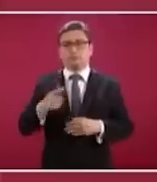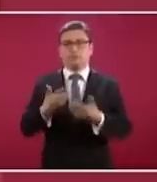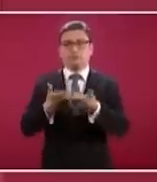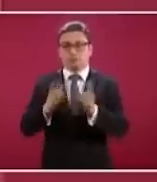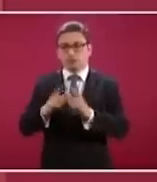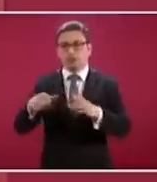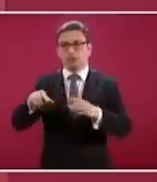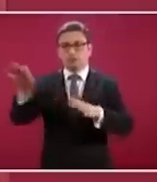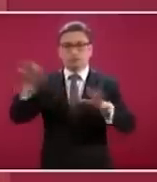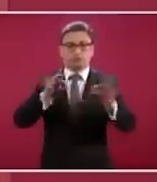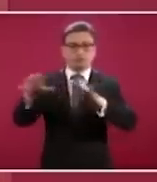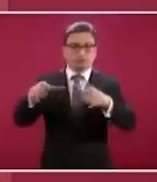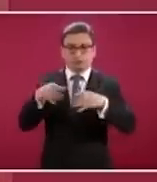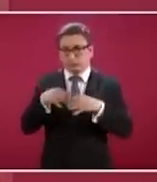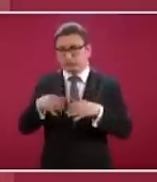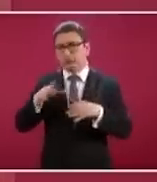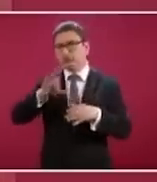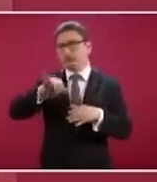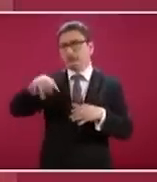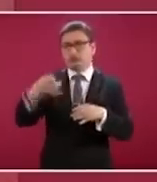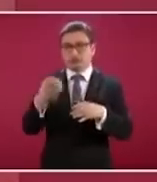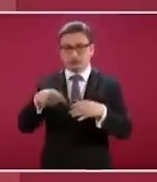Judicatura